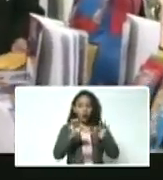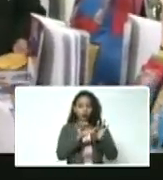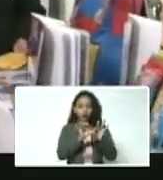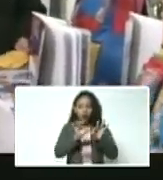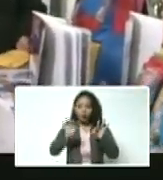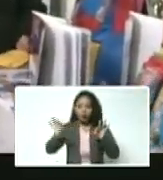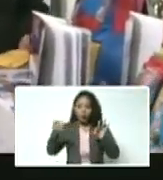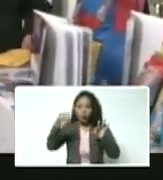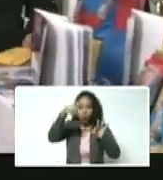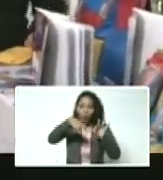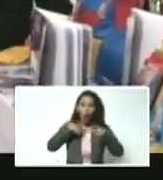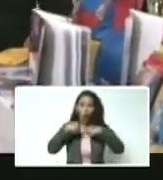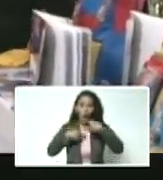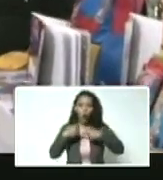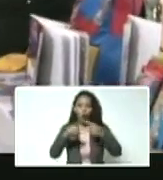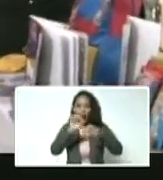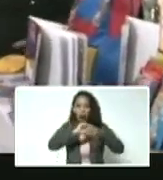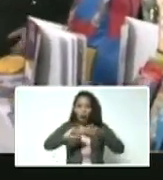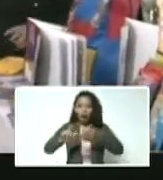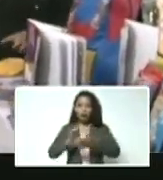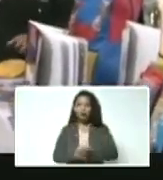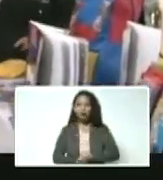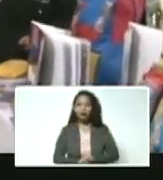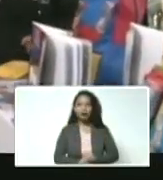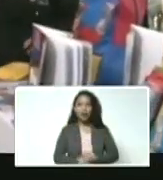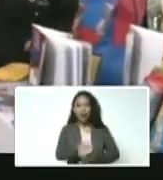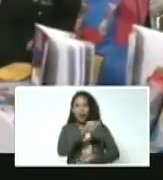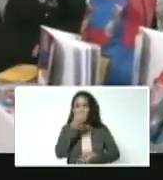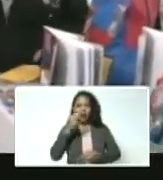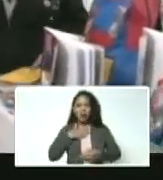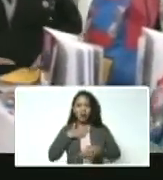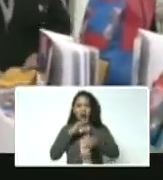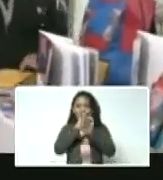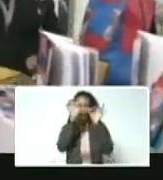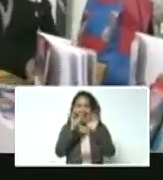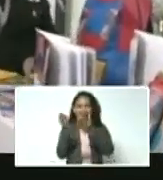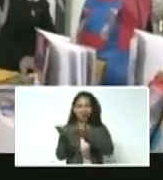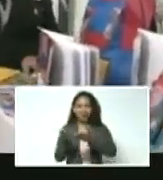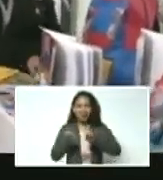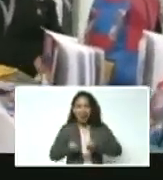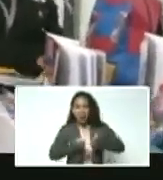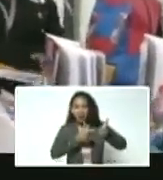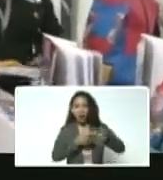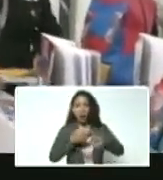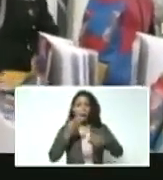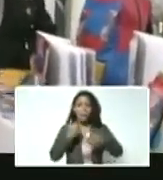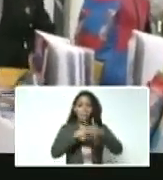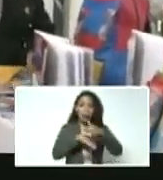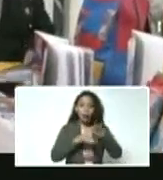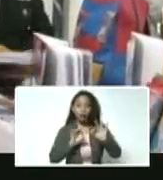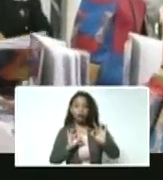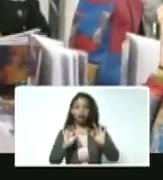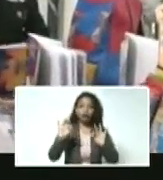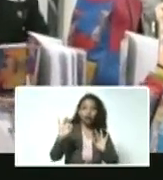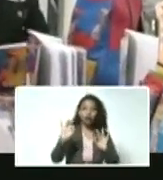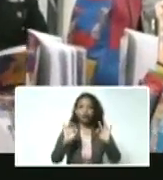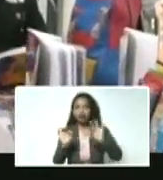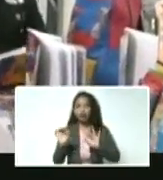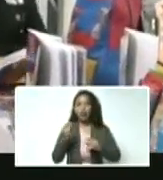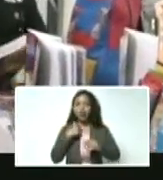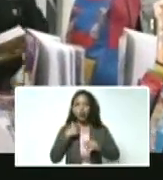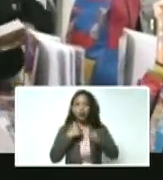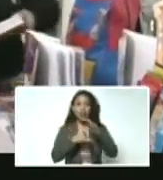también. Bueno, excelente, excelente. Me llevo mi regalo, pues. Vamos a prepararlo. Bueno, estoy